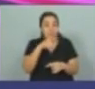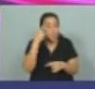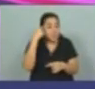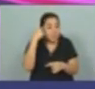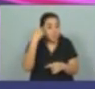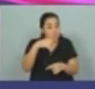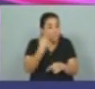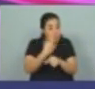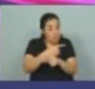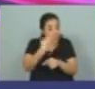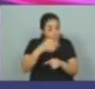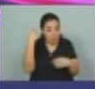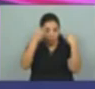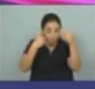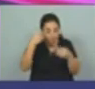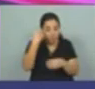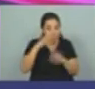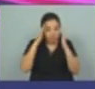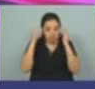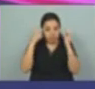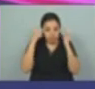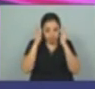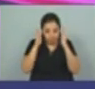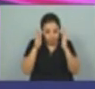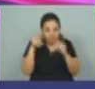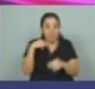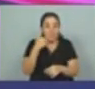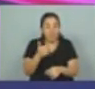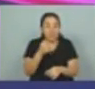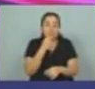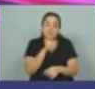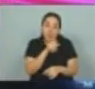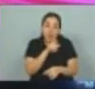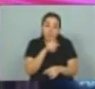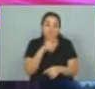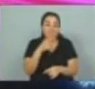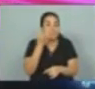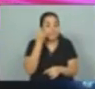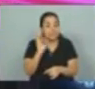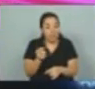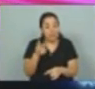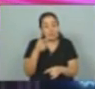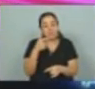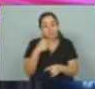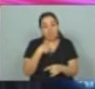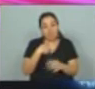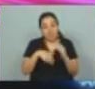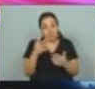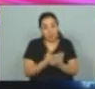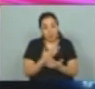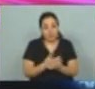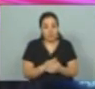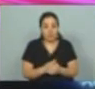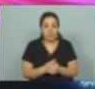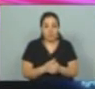terrible. Eso sería una no vuelta atrás. Fue muy duro la semana pasada escuchar a